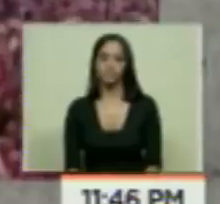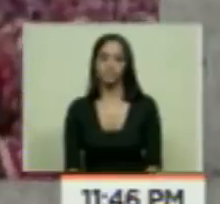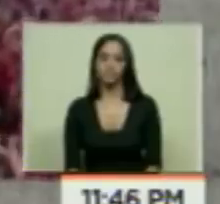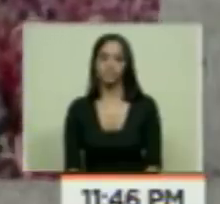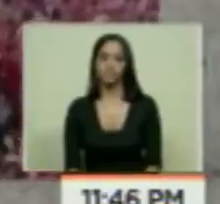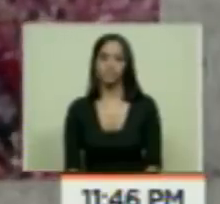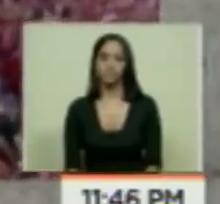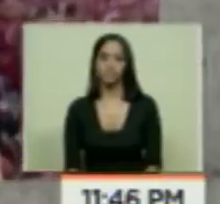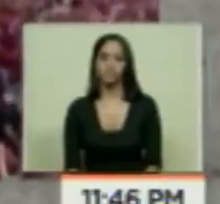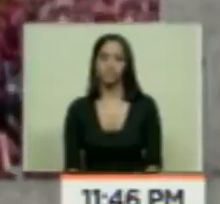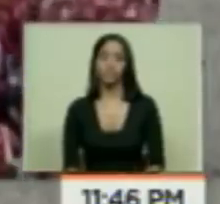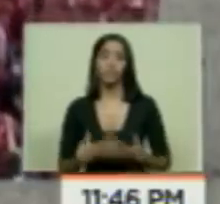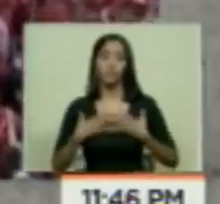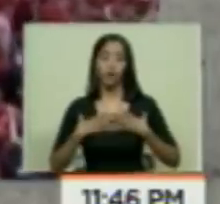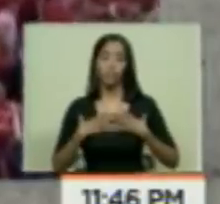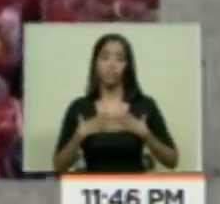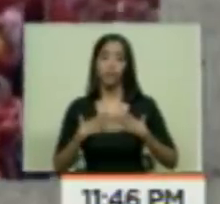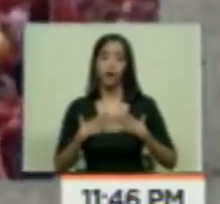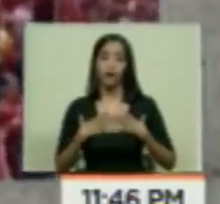Por mi parte,